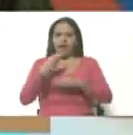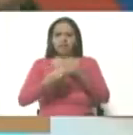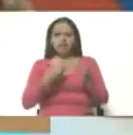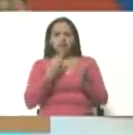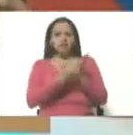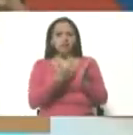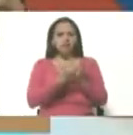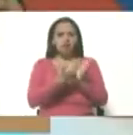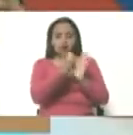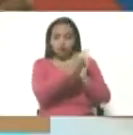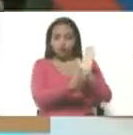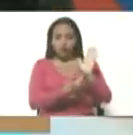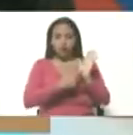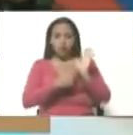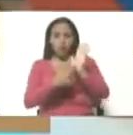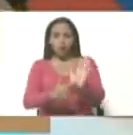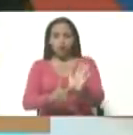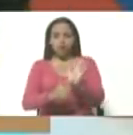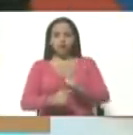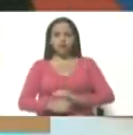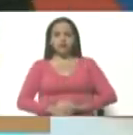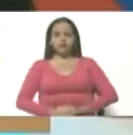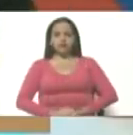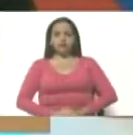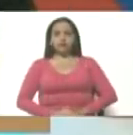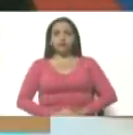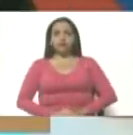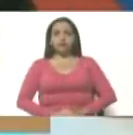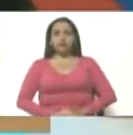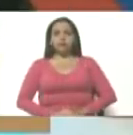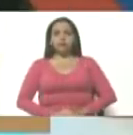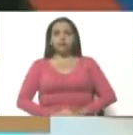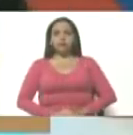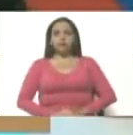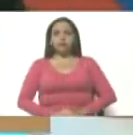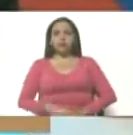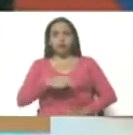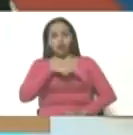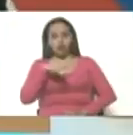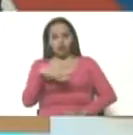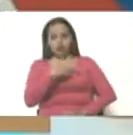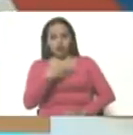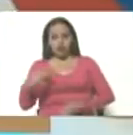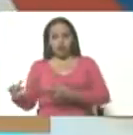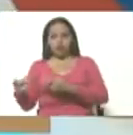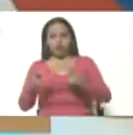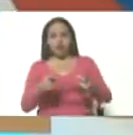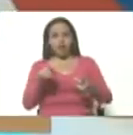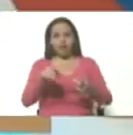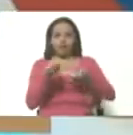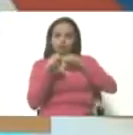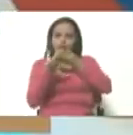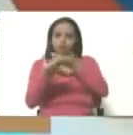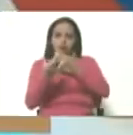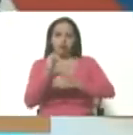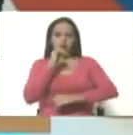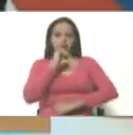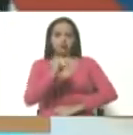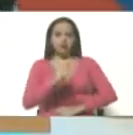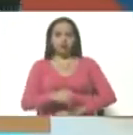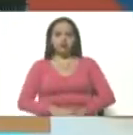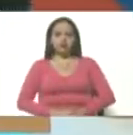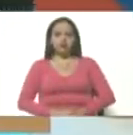con elementos de convicción. Hemos querido invitar a esta declaración informativa